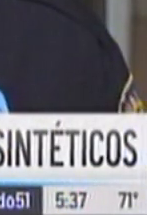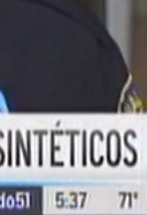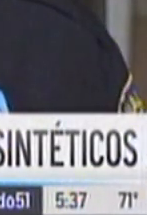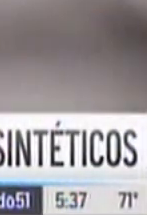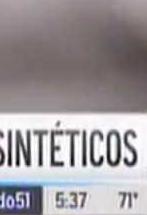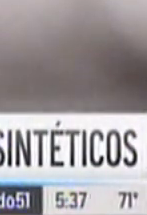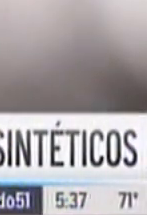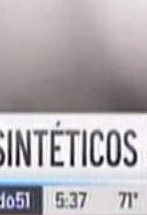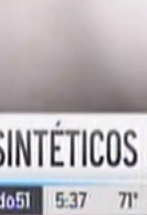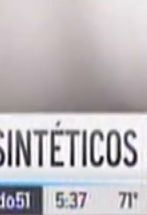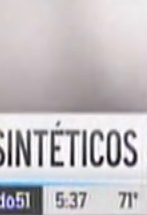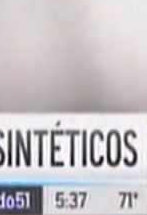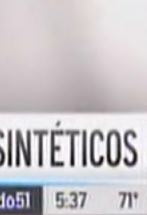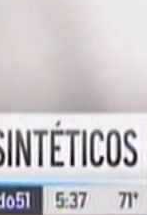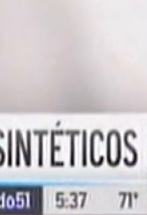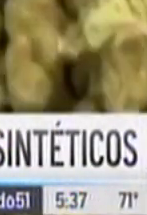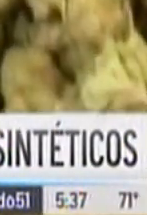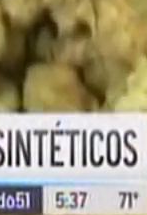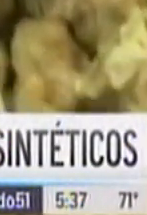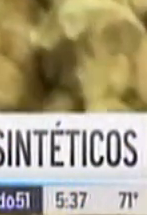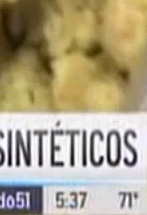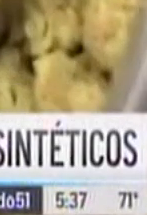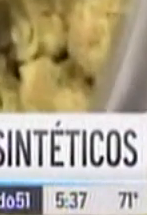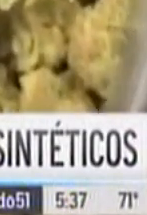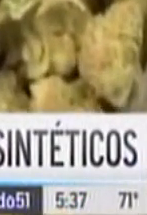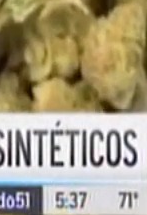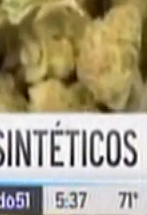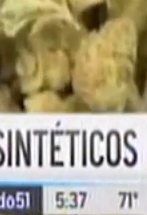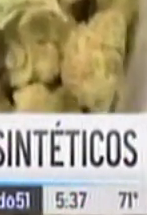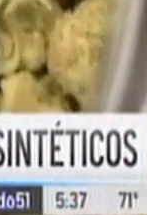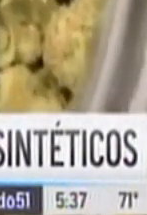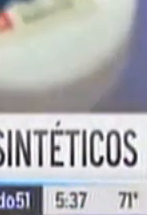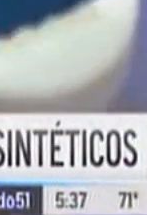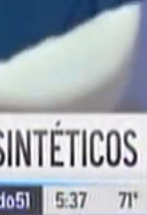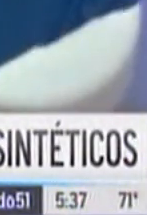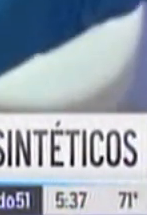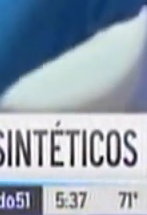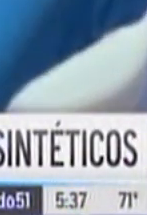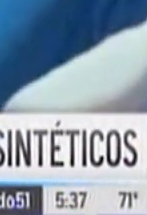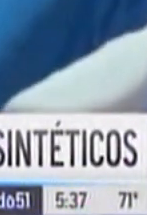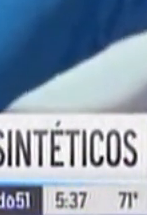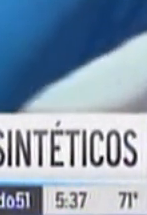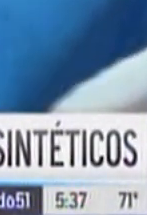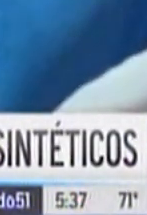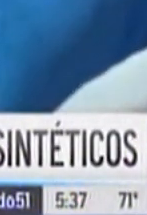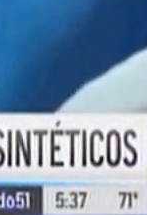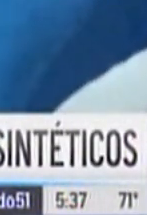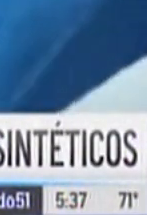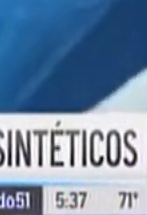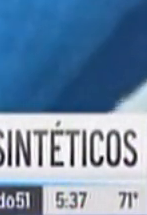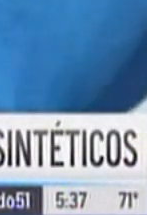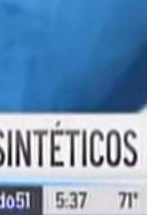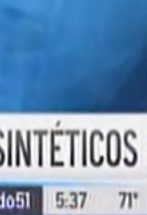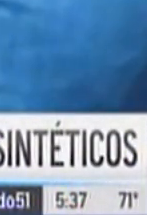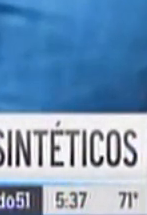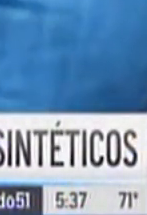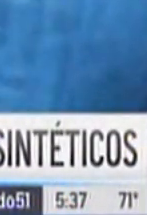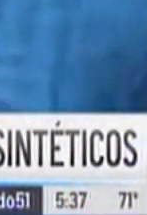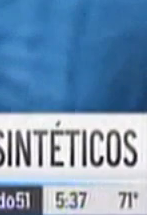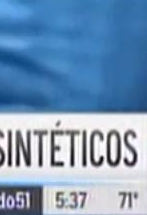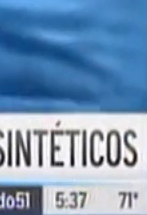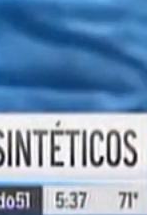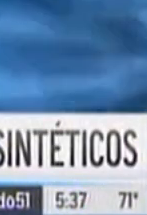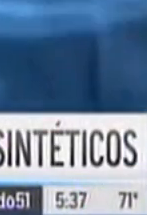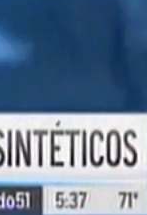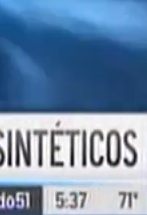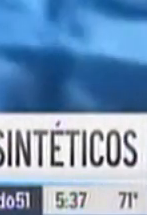parque. Este tipo de droga se ha convertido en un gran peligro para nuestra comunidad. Está hecha de químicos artificiales similares a las sustancias